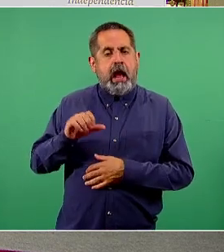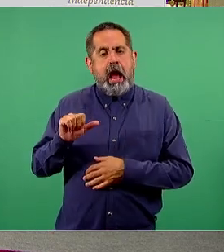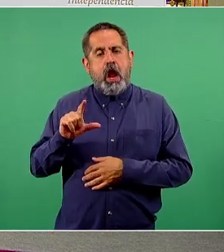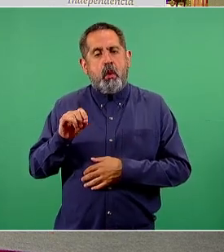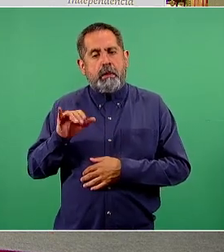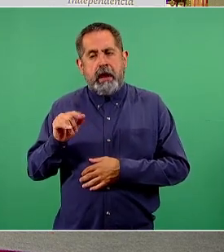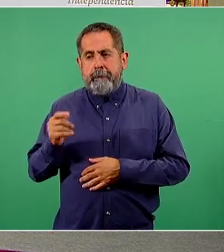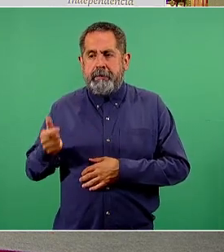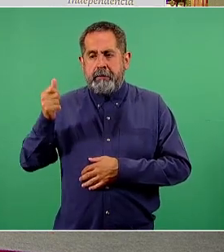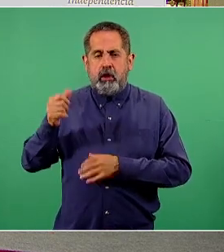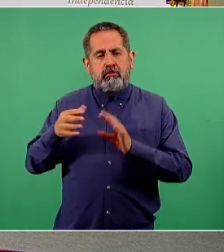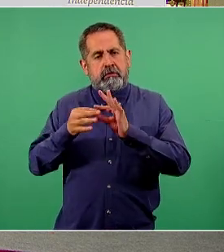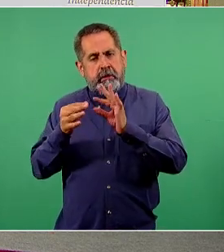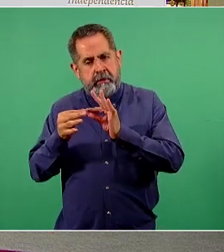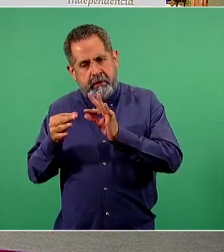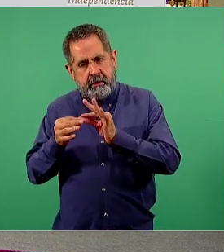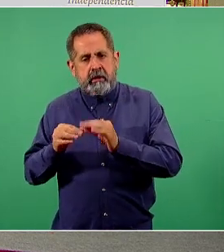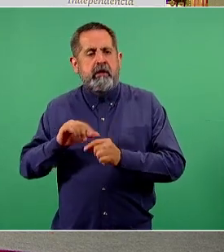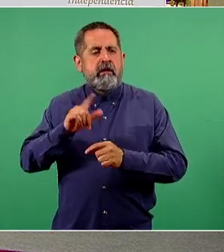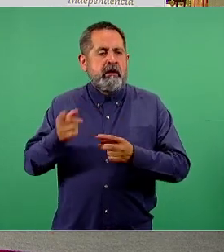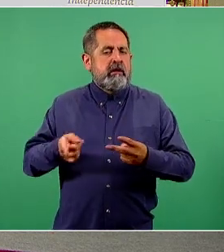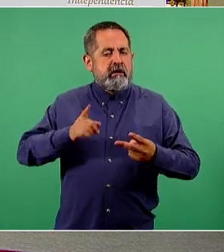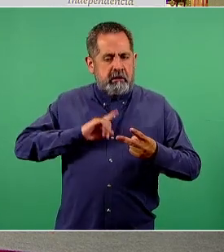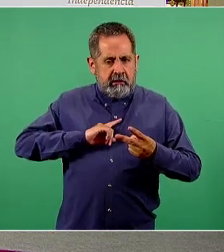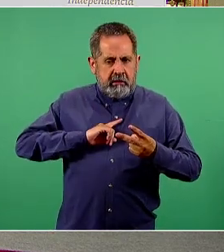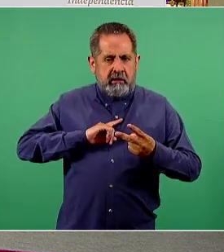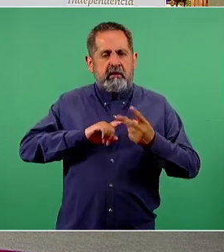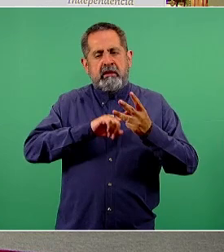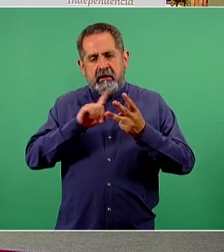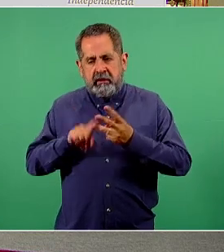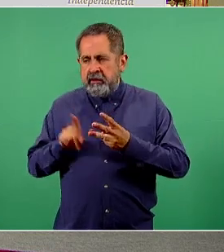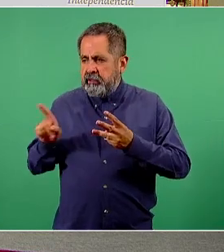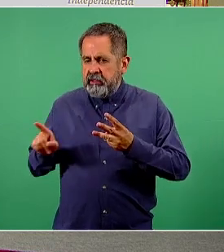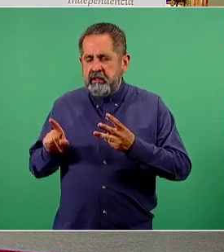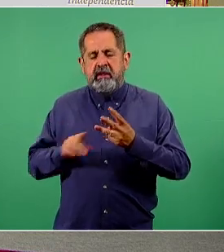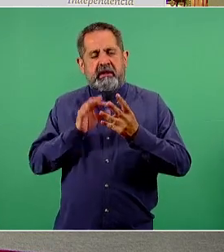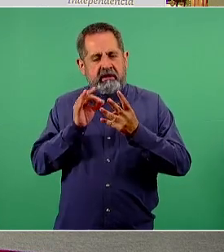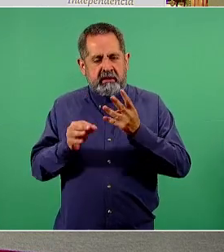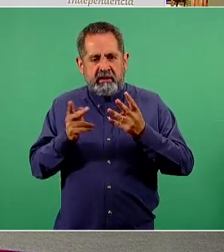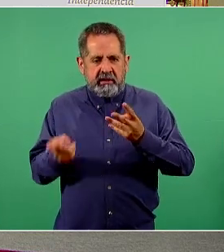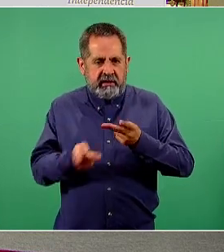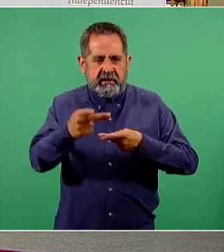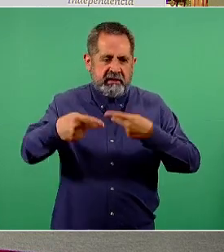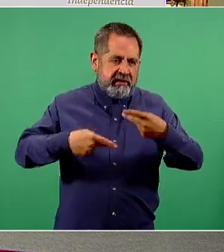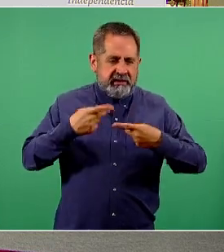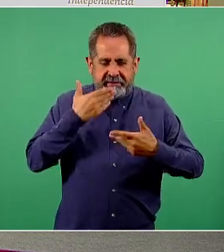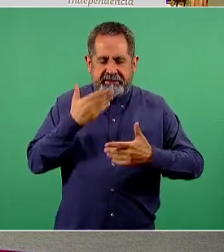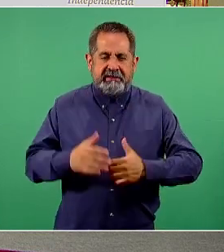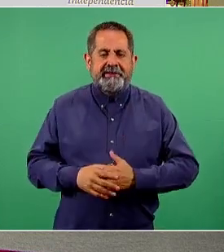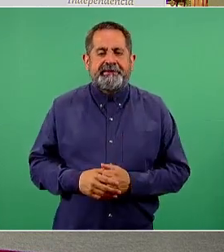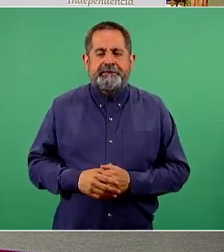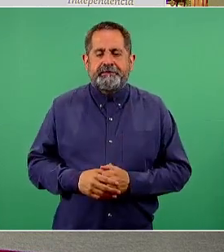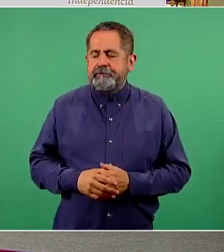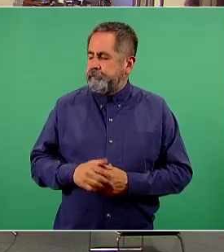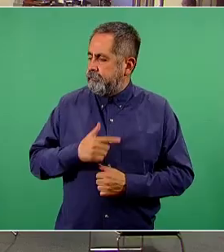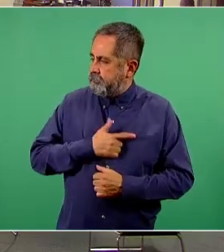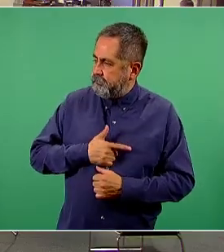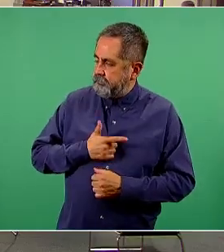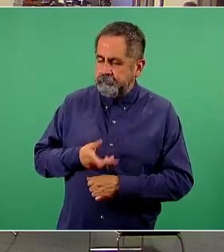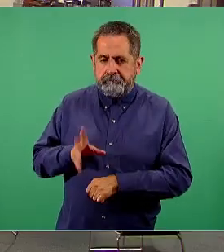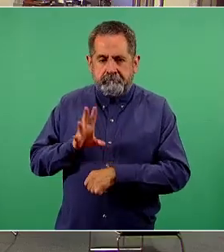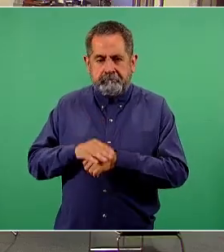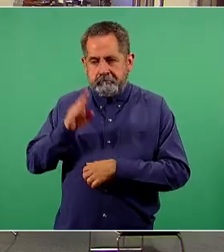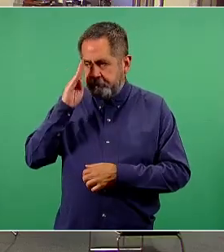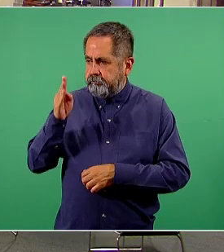presenta, después presento la vacunación, escuchamos al doctor Borja y abrimos a preguntas y comentarios. Con mucho gusto, con su permiso,